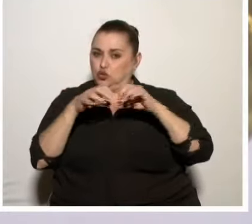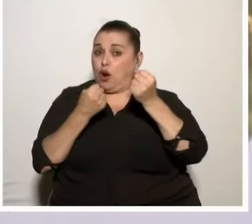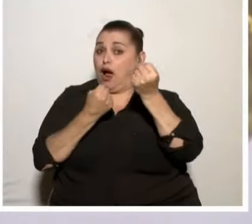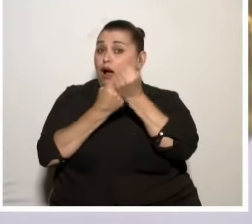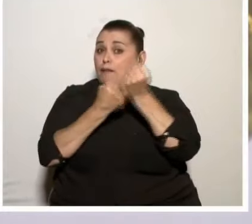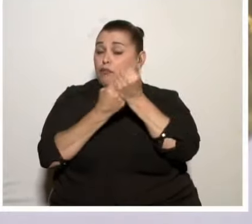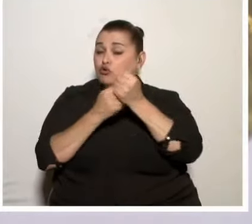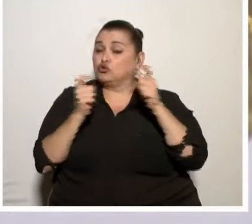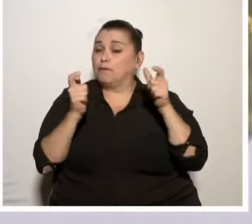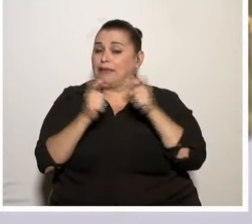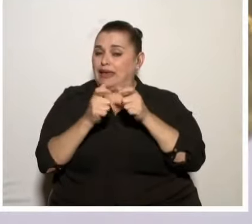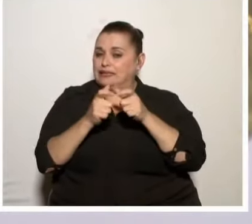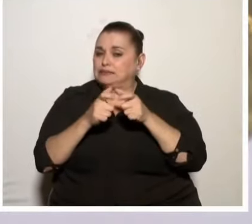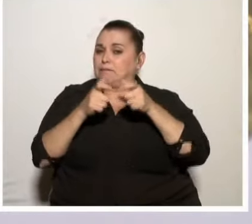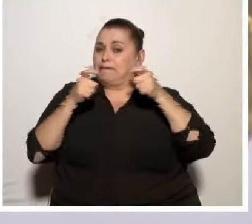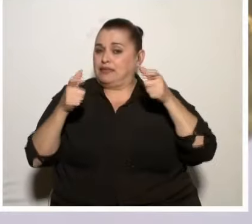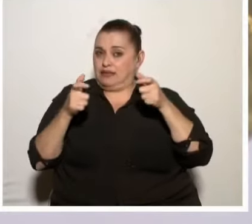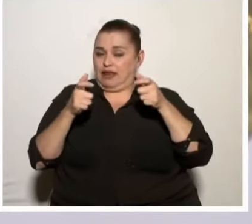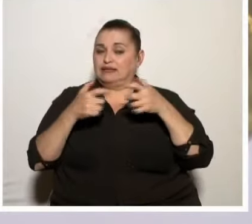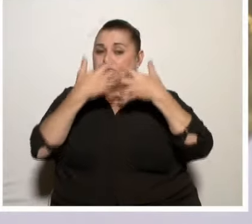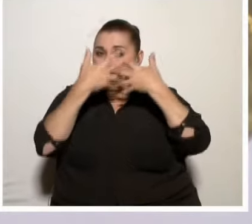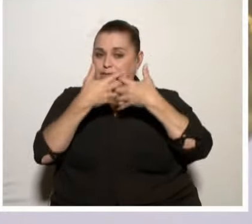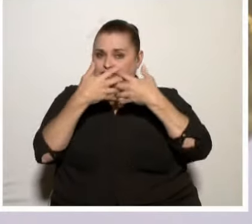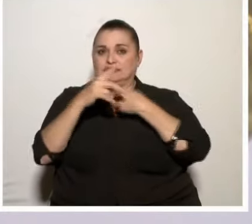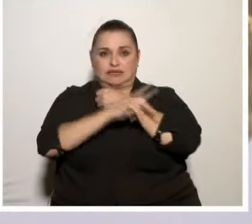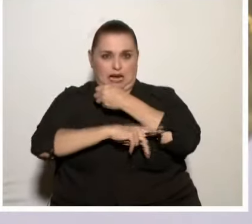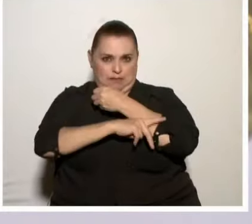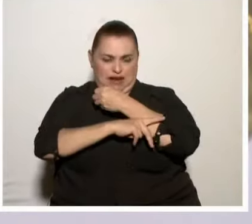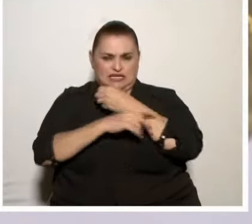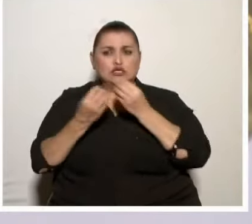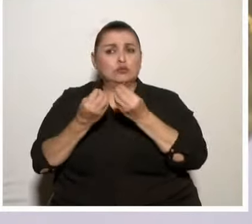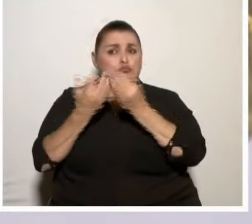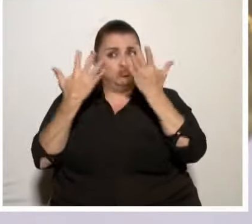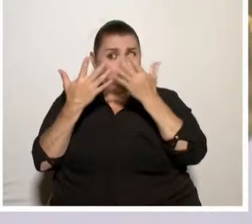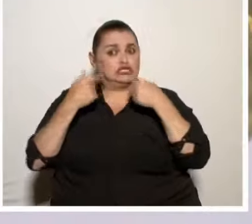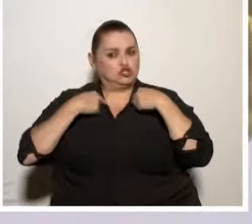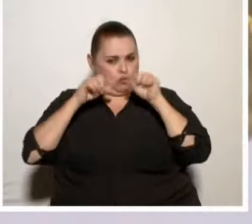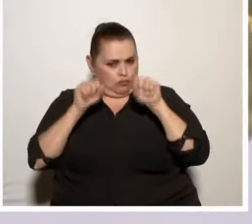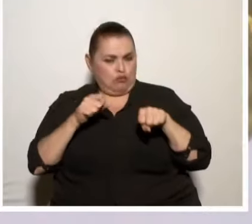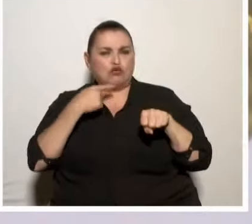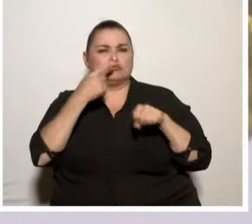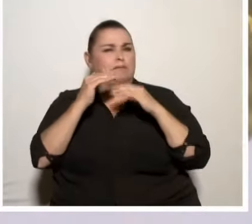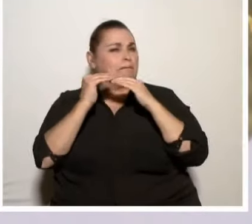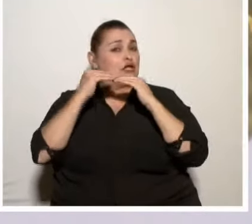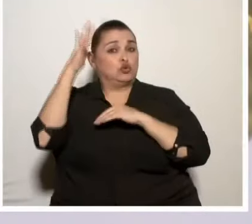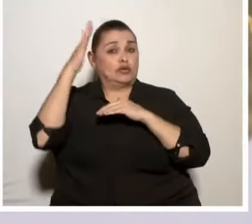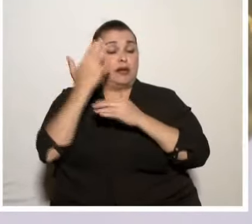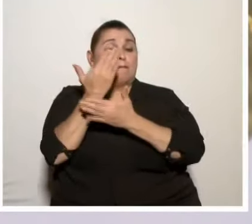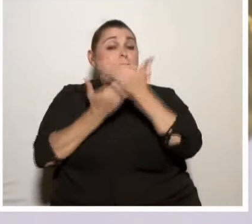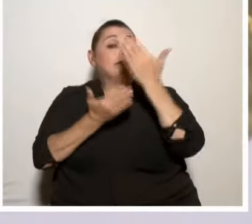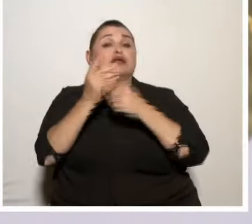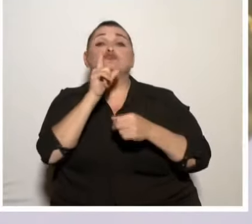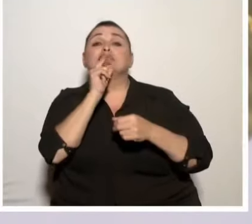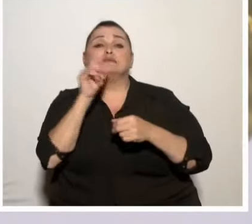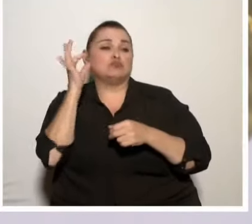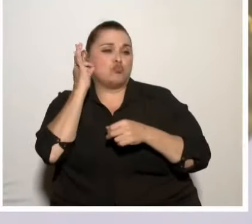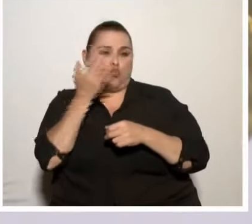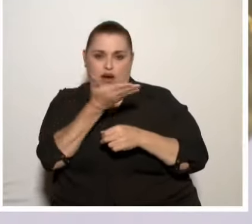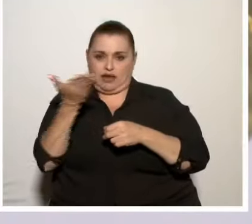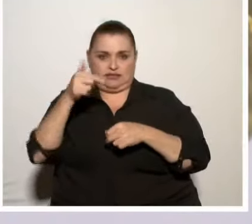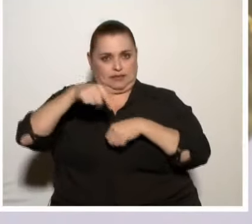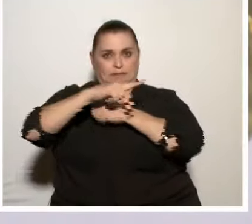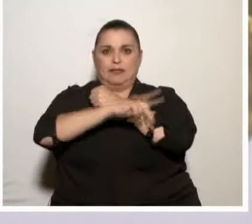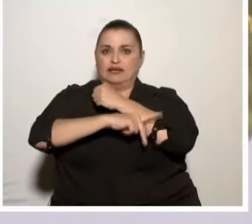las pequeñas y medianas empresas en nuestro país, muchas de las cuales, me atrevo a decir que la gran mayoría están en manos de mujeres en este